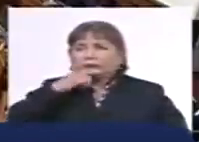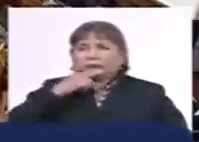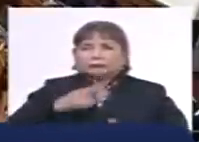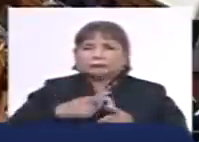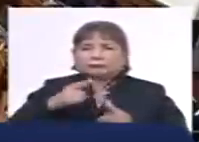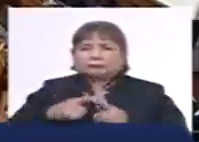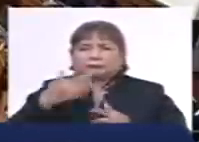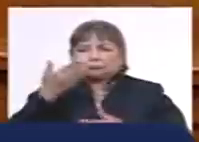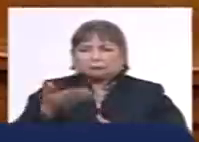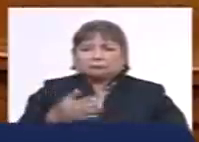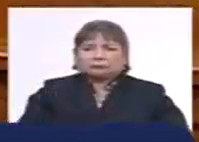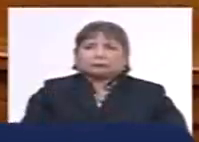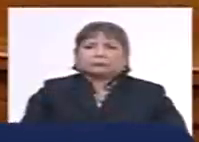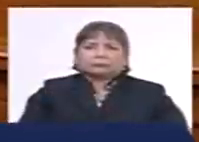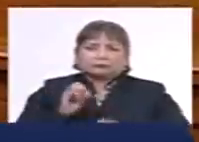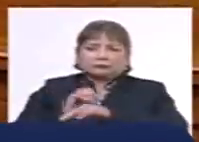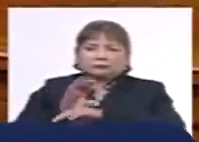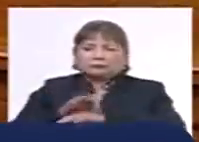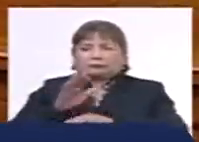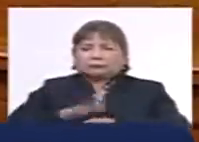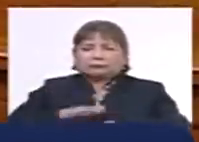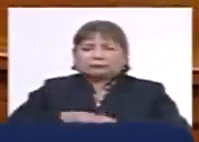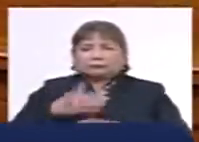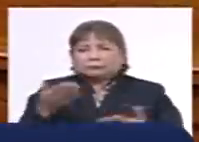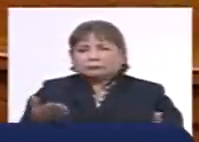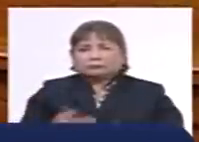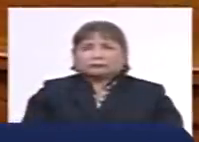entonces hago esa sugerencia a